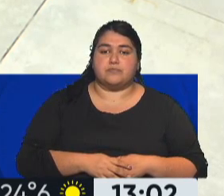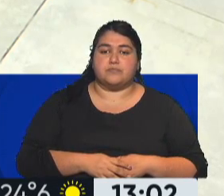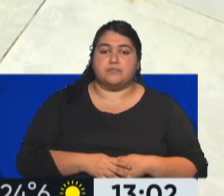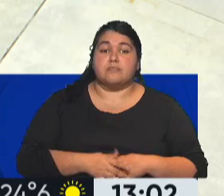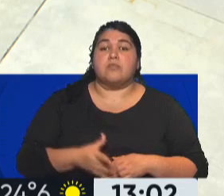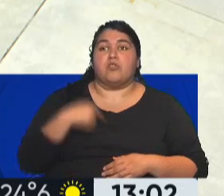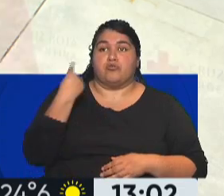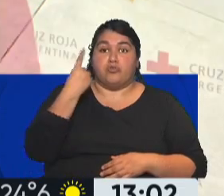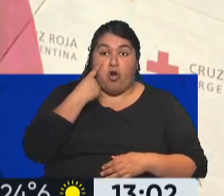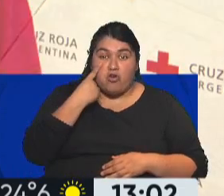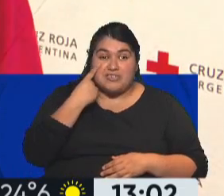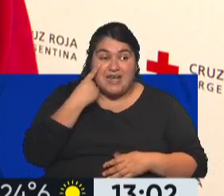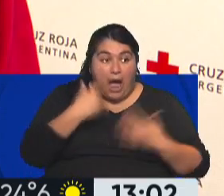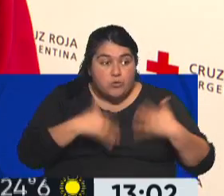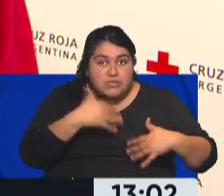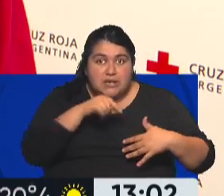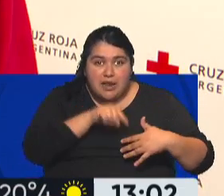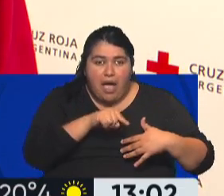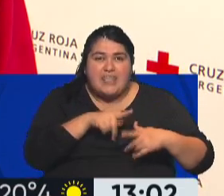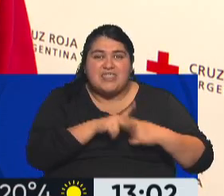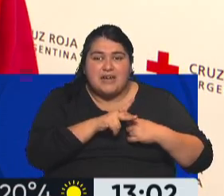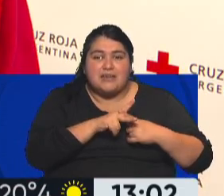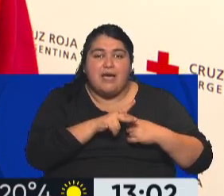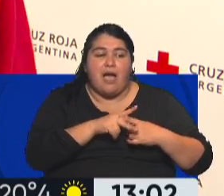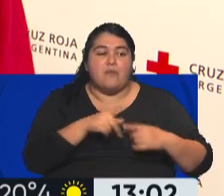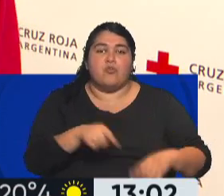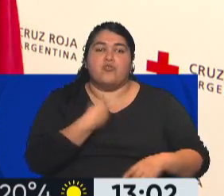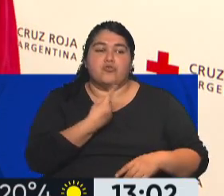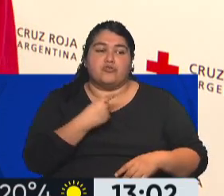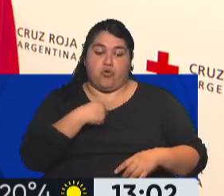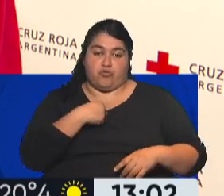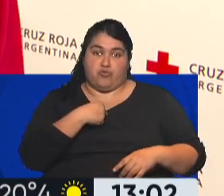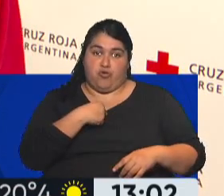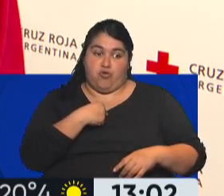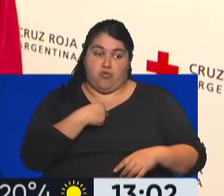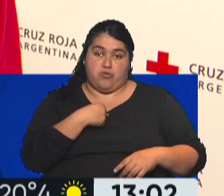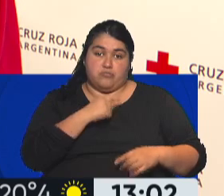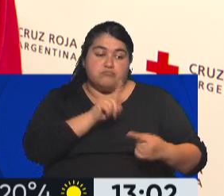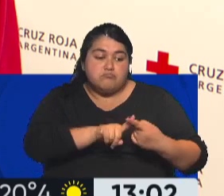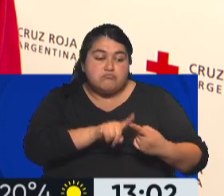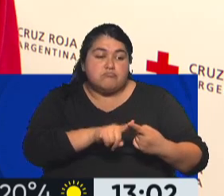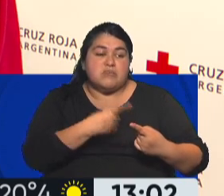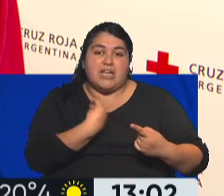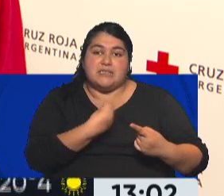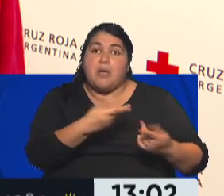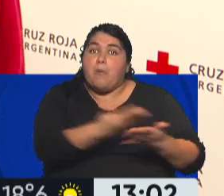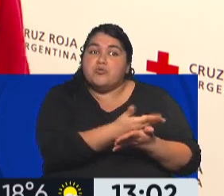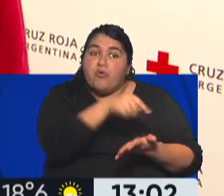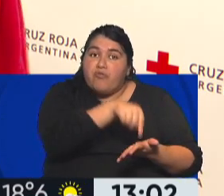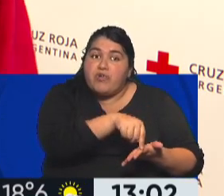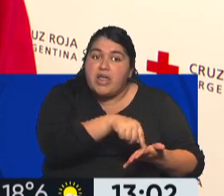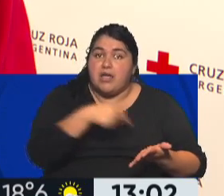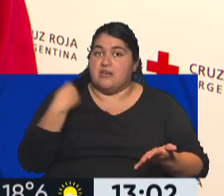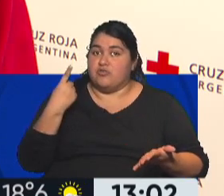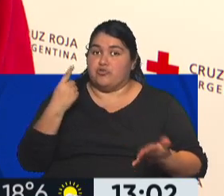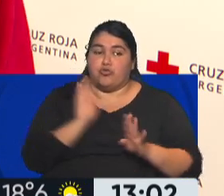conocer primeros auxilios porque justamente vamos a hacer el nexo entre la víctima y la llegada de ese servicio de emergencia quiere decir